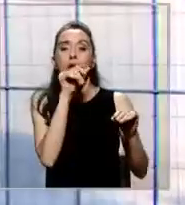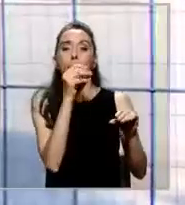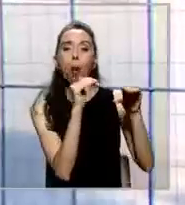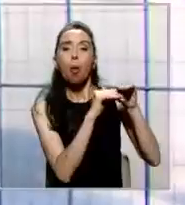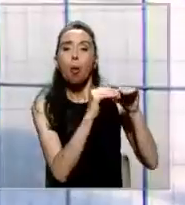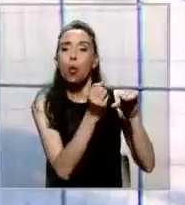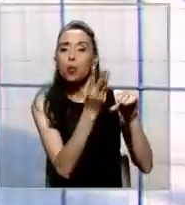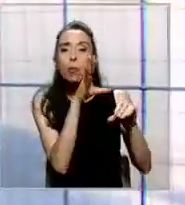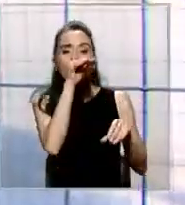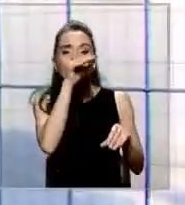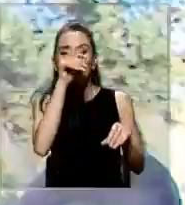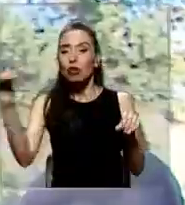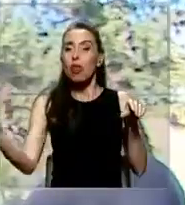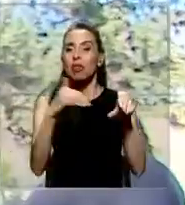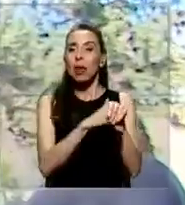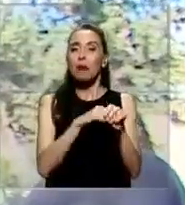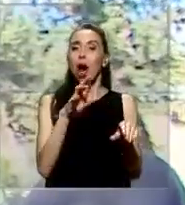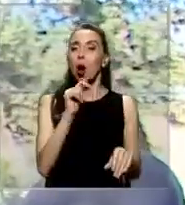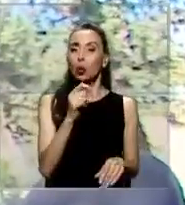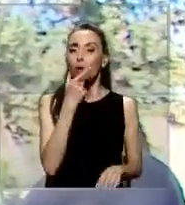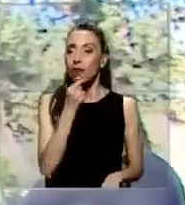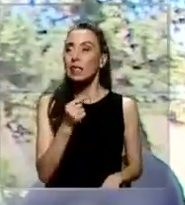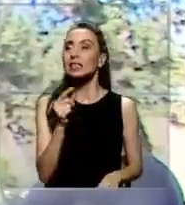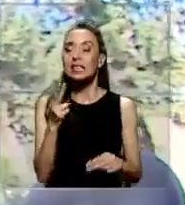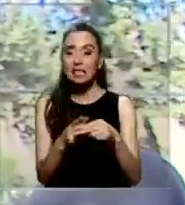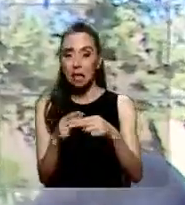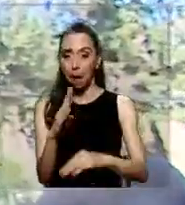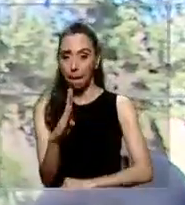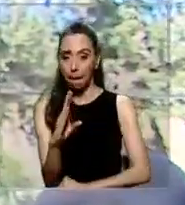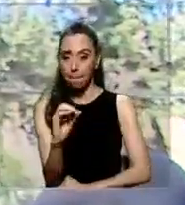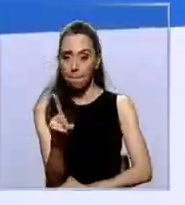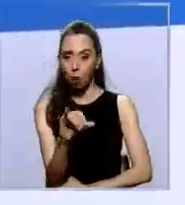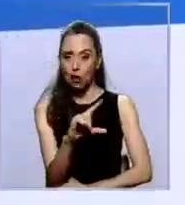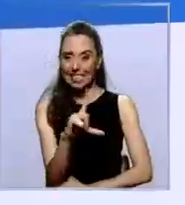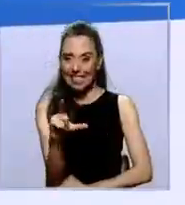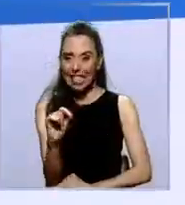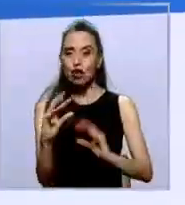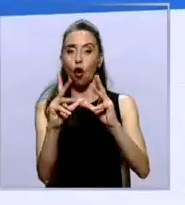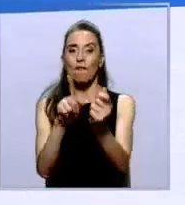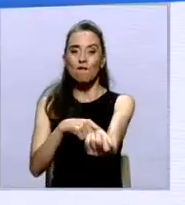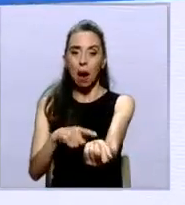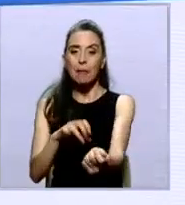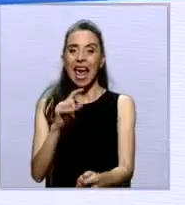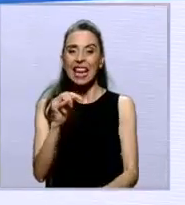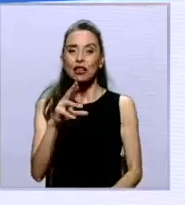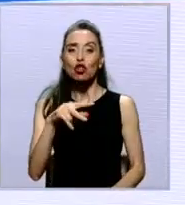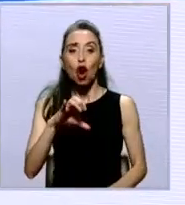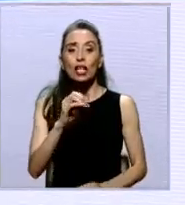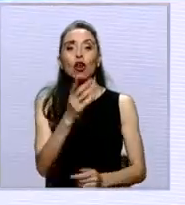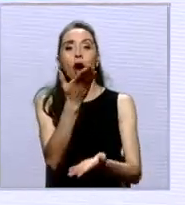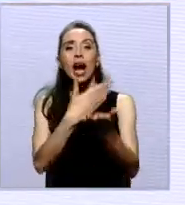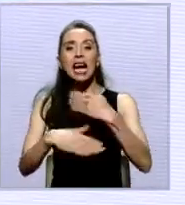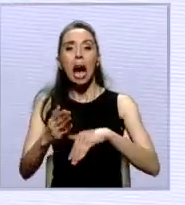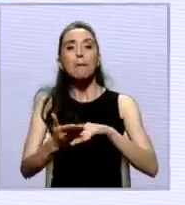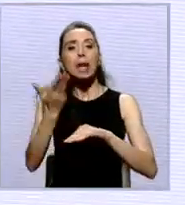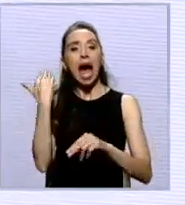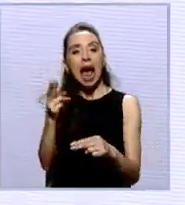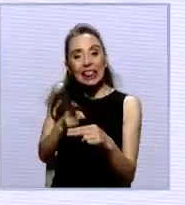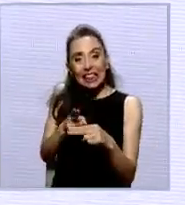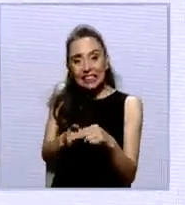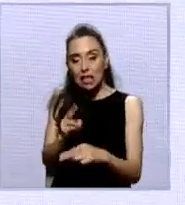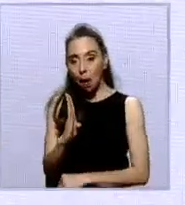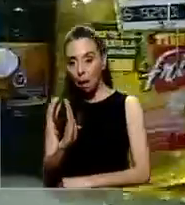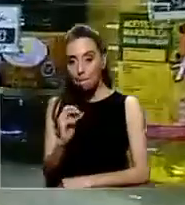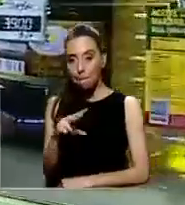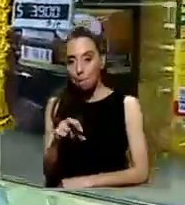cola, los trámites. Y así fue. El bolsillo familiar electrónico viene para reemplazar el llamado bono canasta básica, el que por